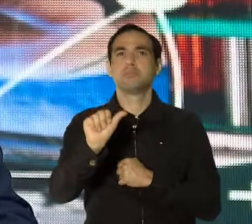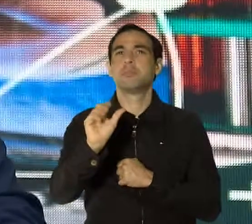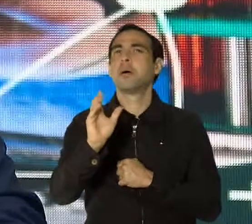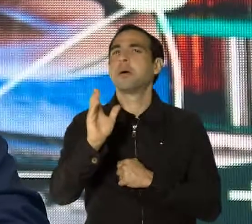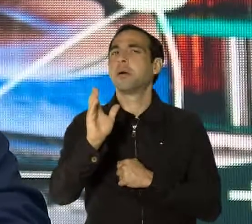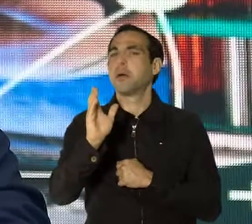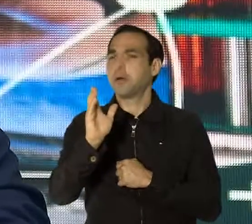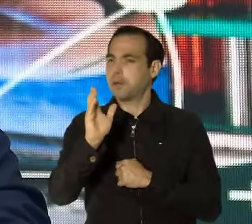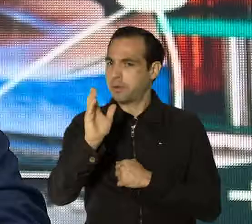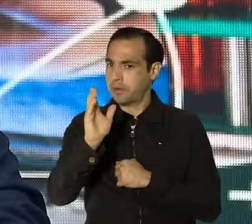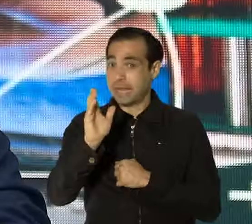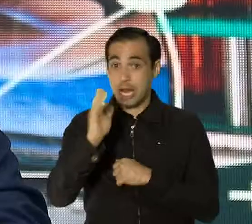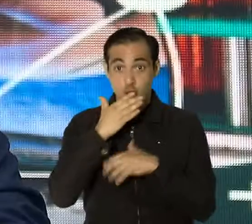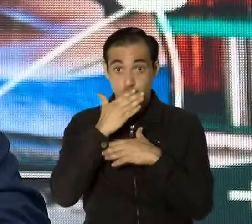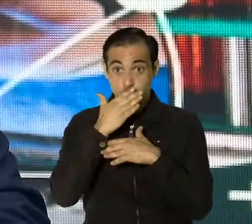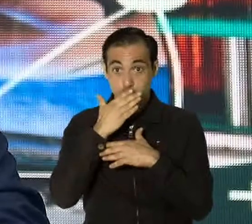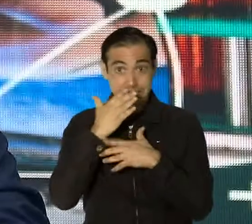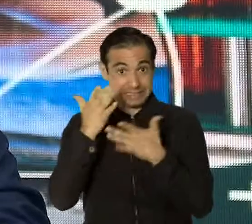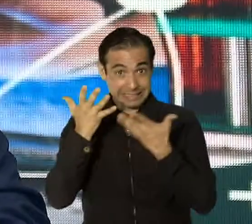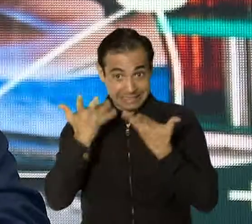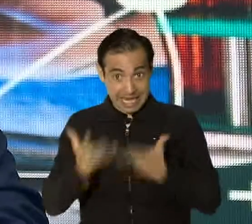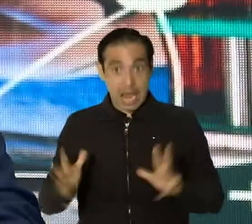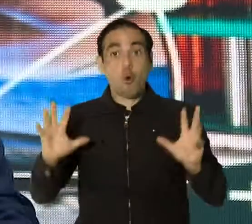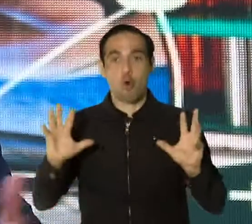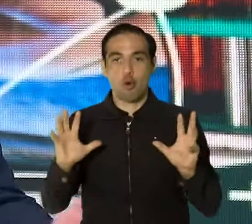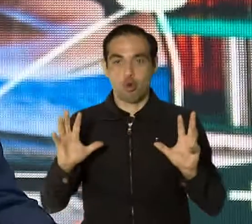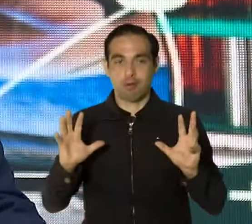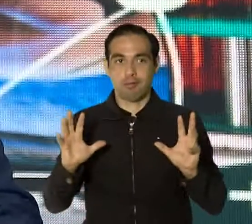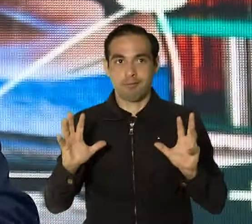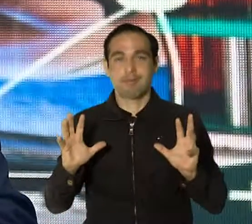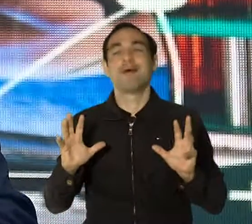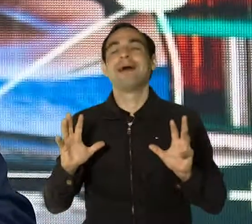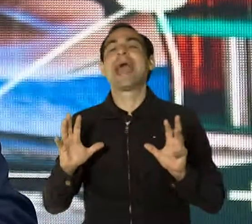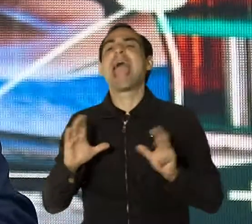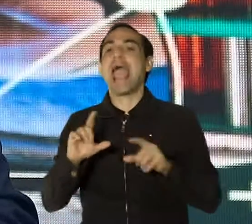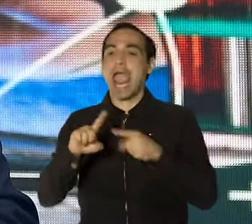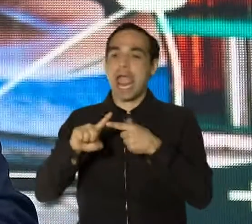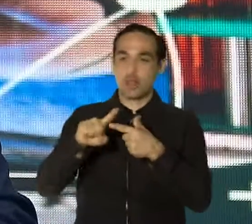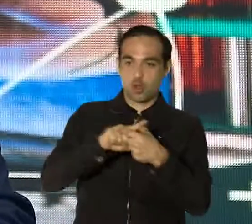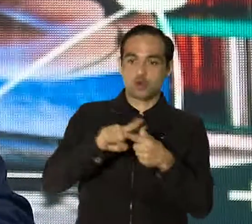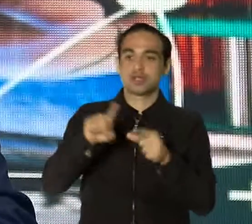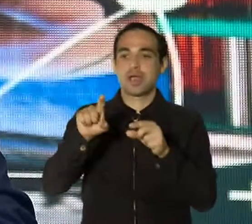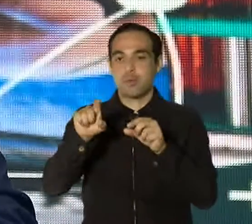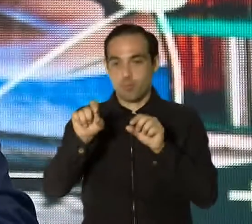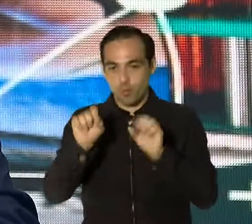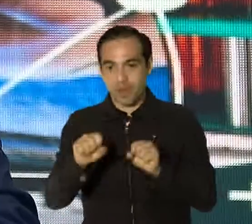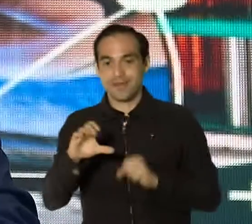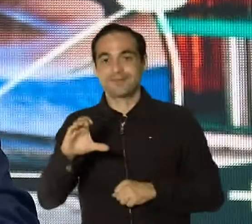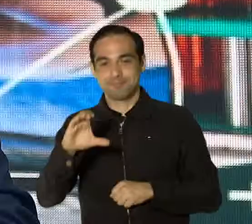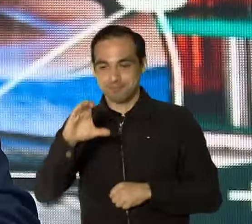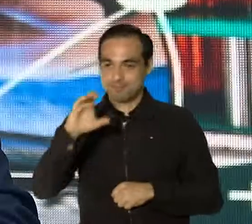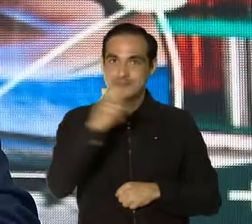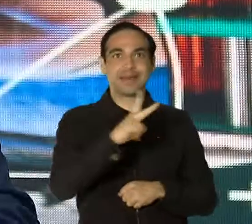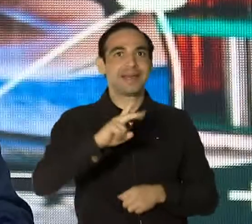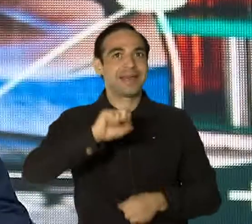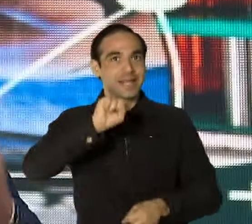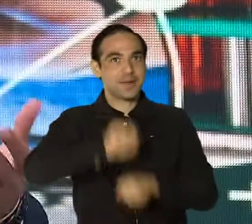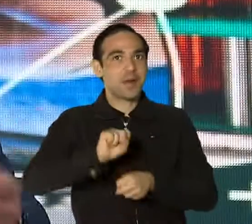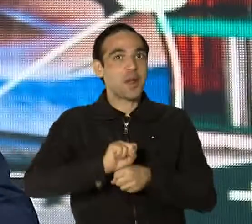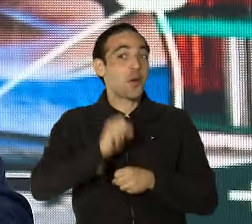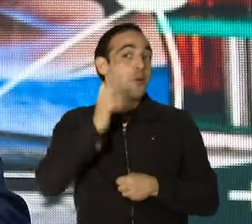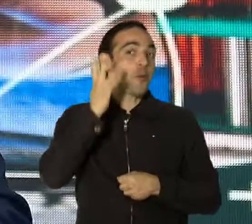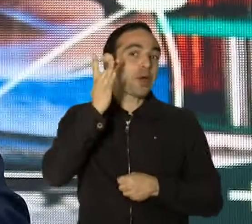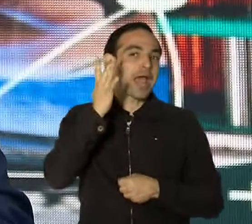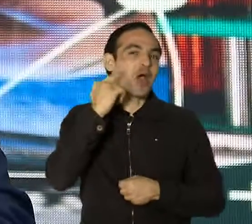a trabajar, van a volver con ese ánimo, con ese descanso de ese año sabatino, para